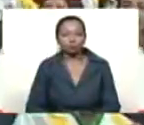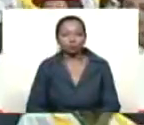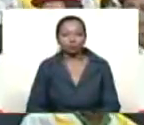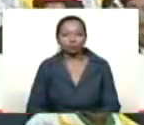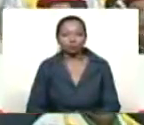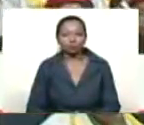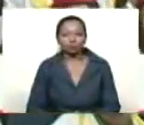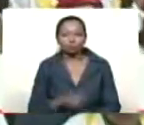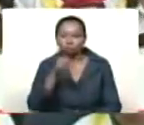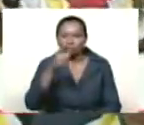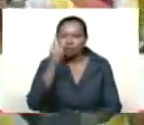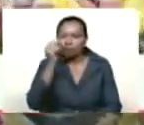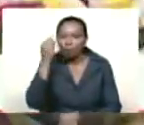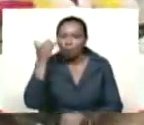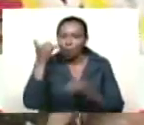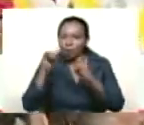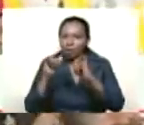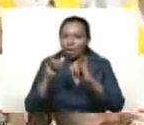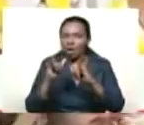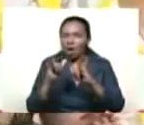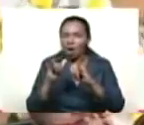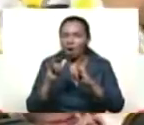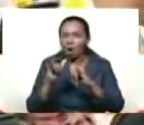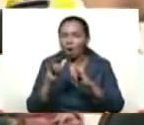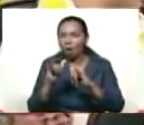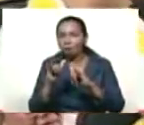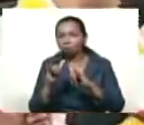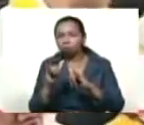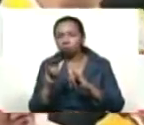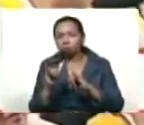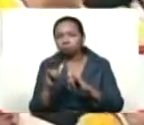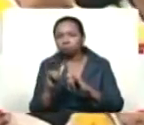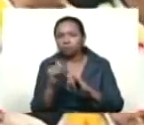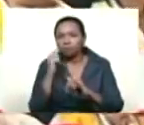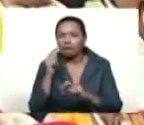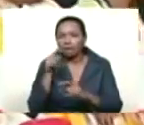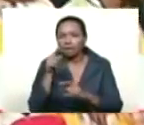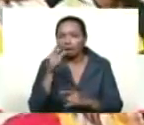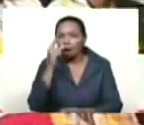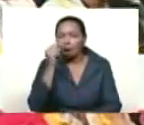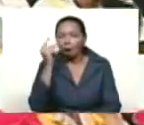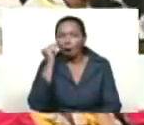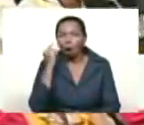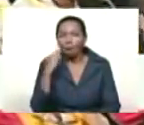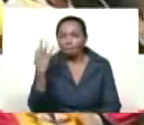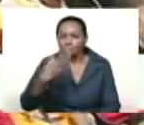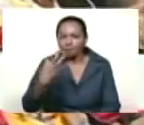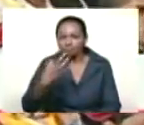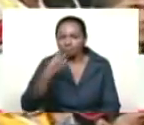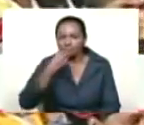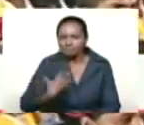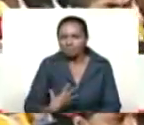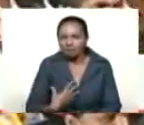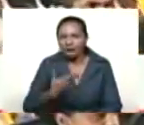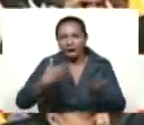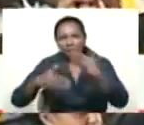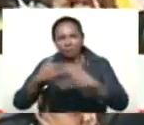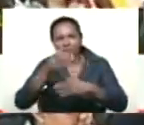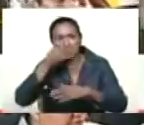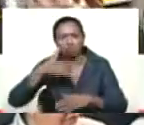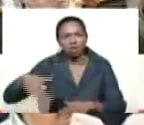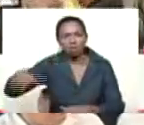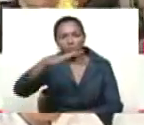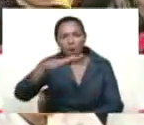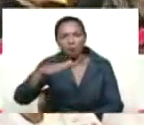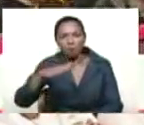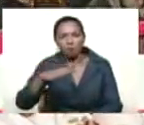que esa hija, que ese hijo va a ser una mujer, un hombre de bien al servicio del pueblo. No